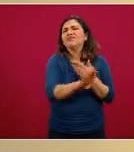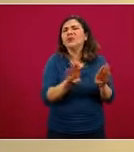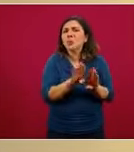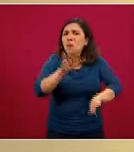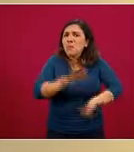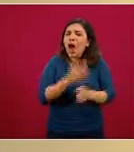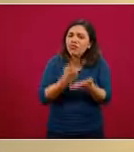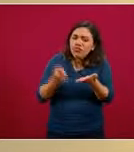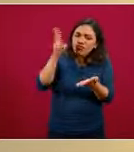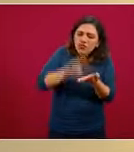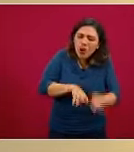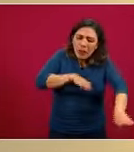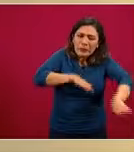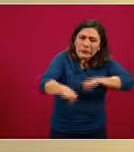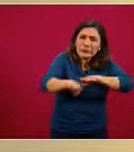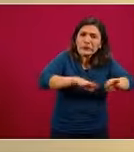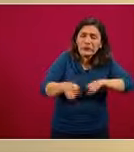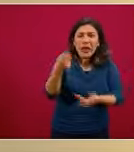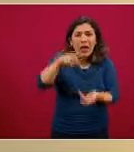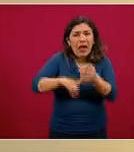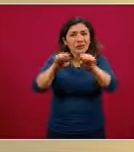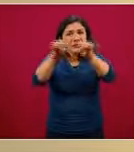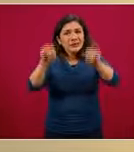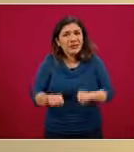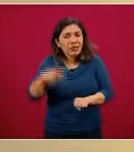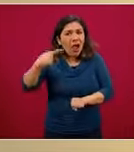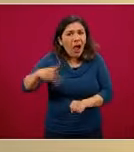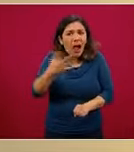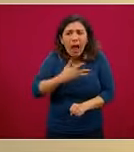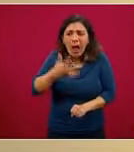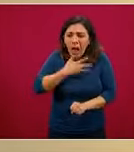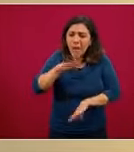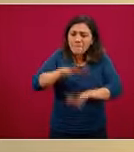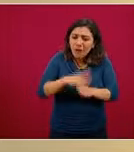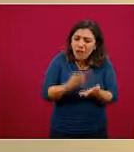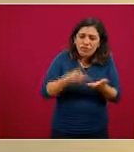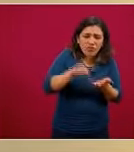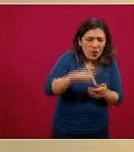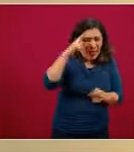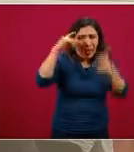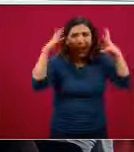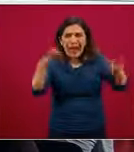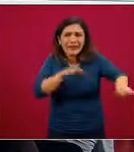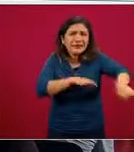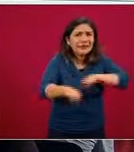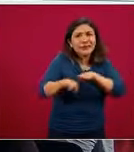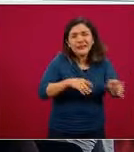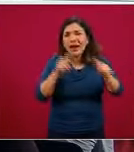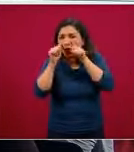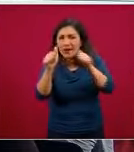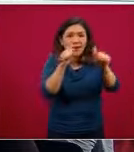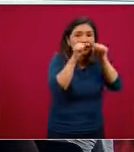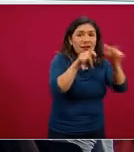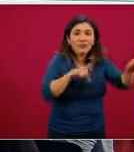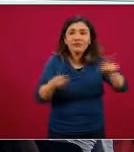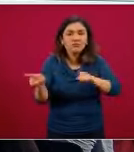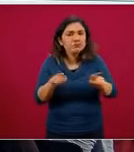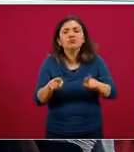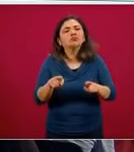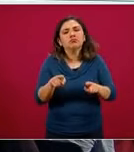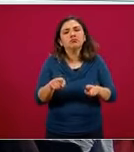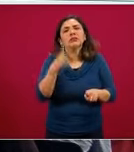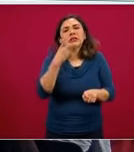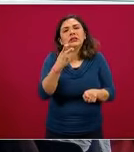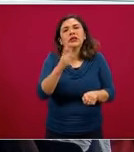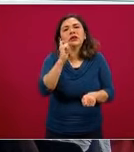de trabajo sobre los sistemas locales existentes o los hospitales que están ya prácticamente